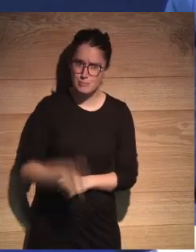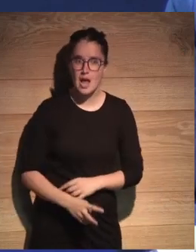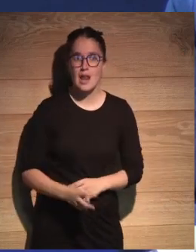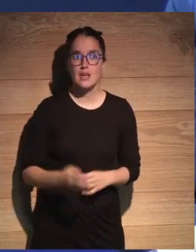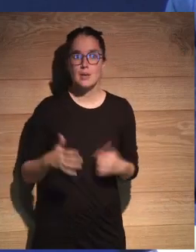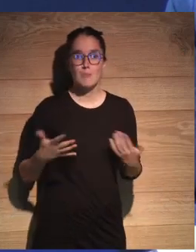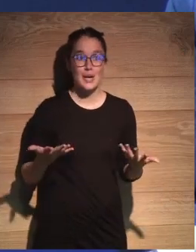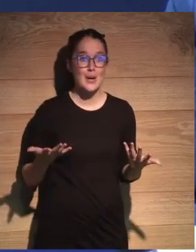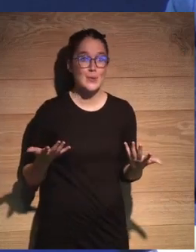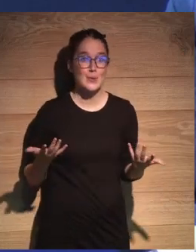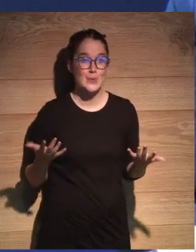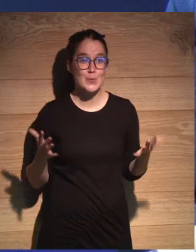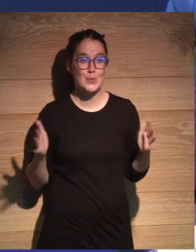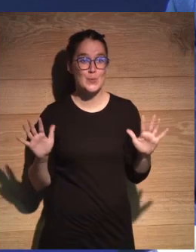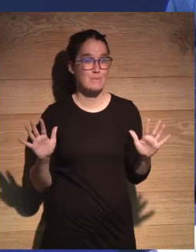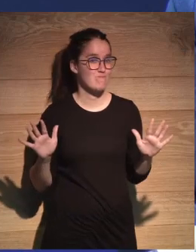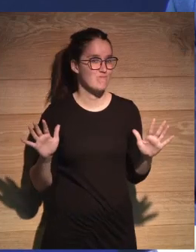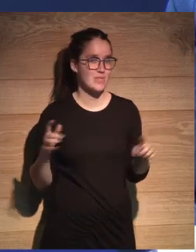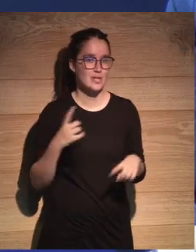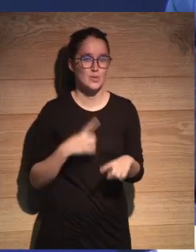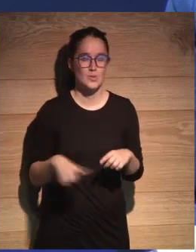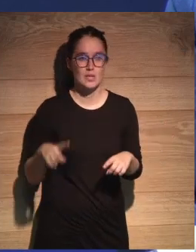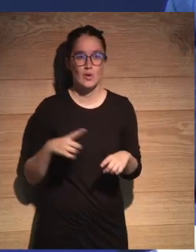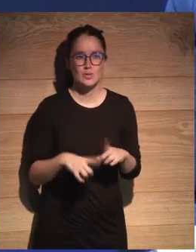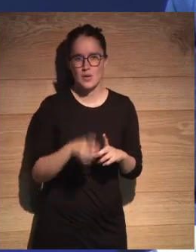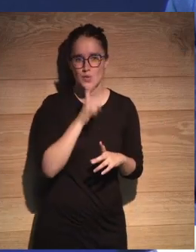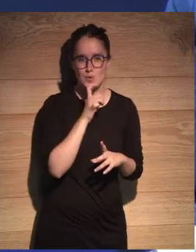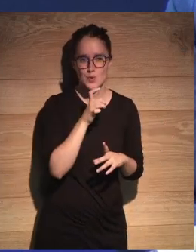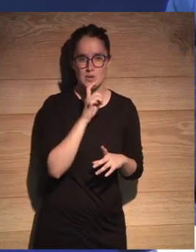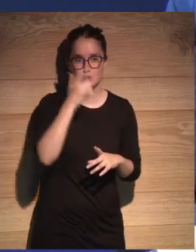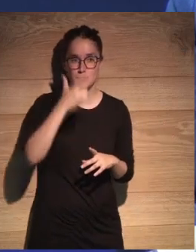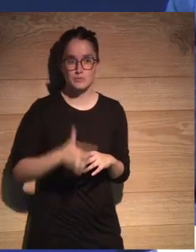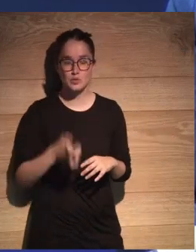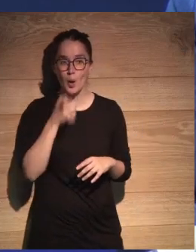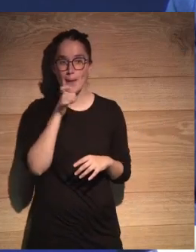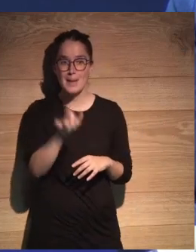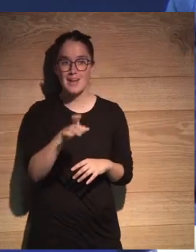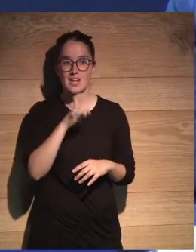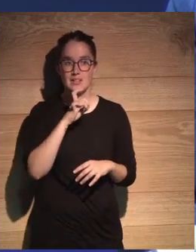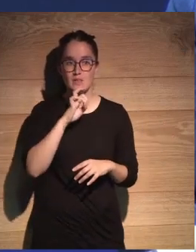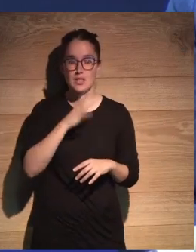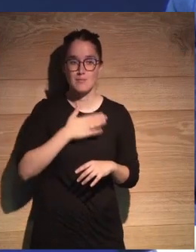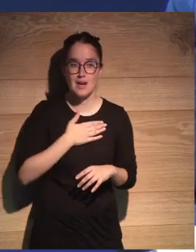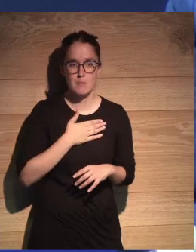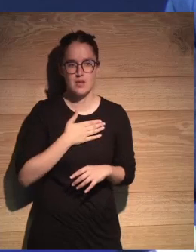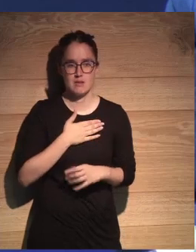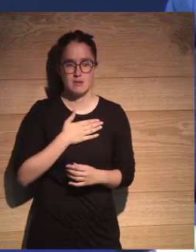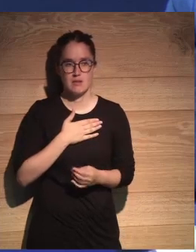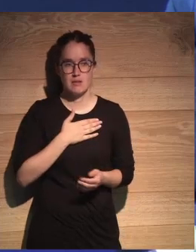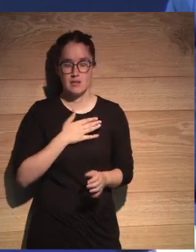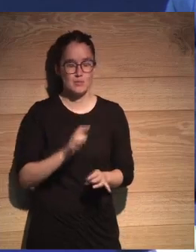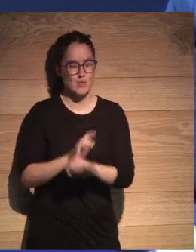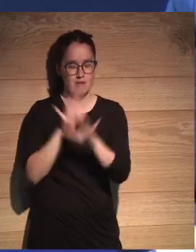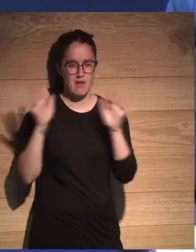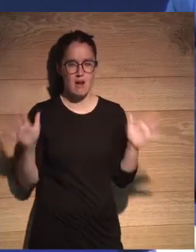Pero desgraciadamente esto es una cosa que, bueno, es muy difícil. Es que la palabra difícil para mí es clara,